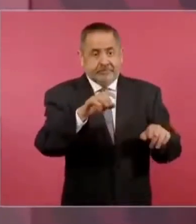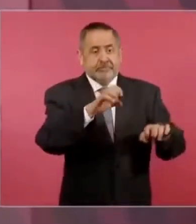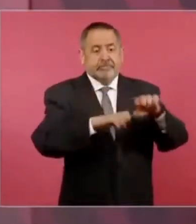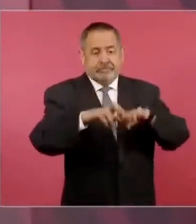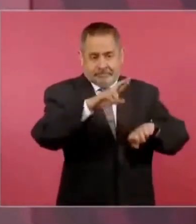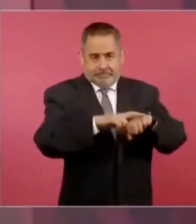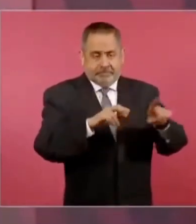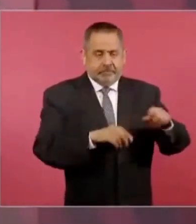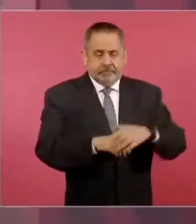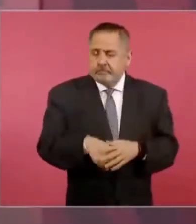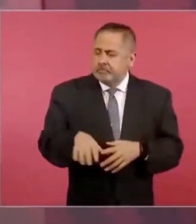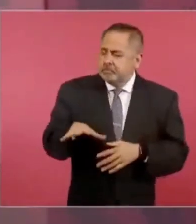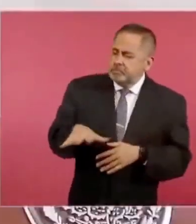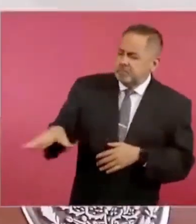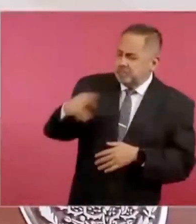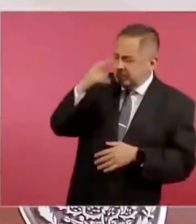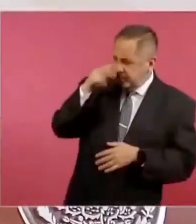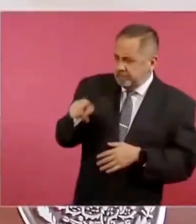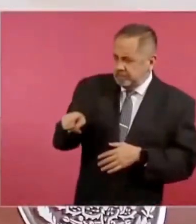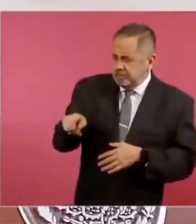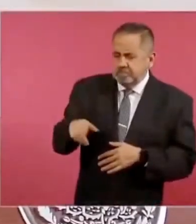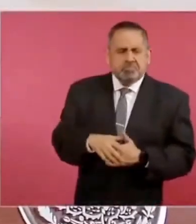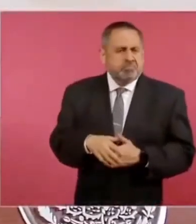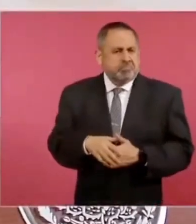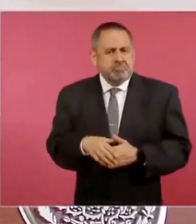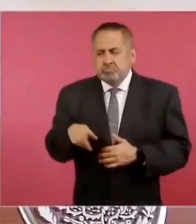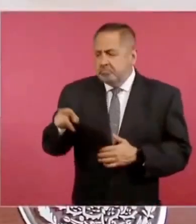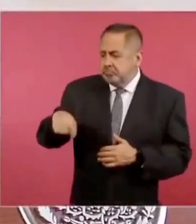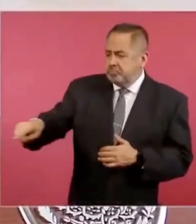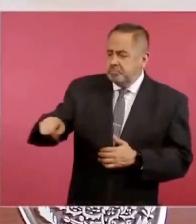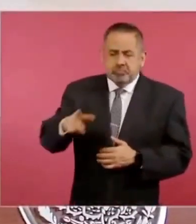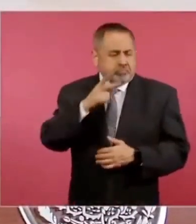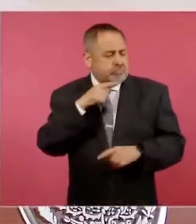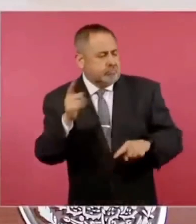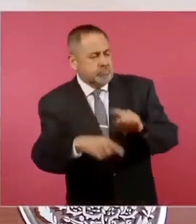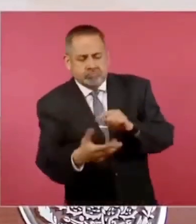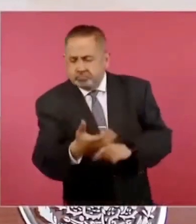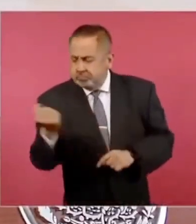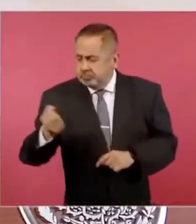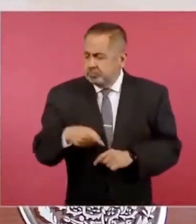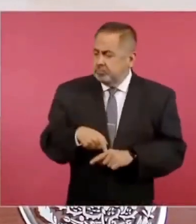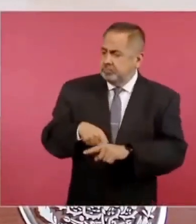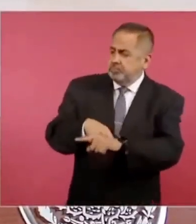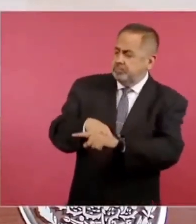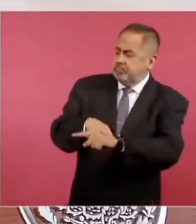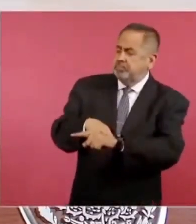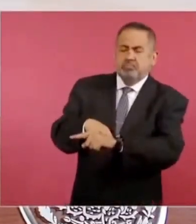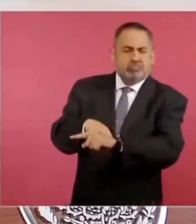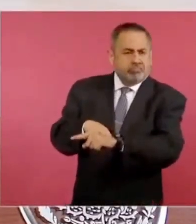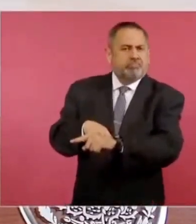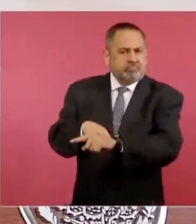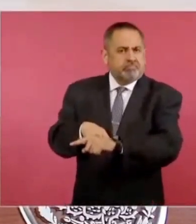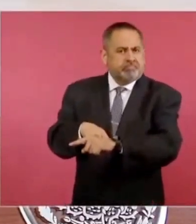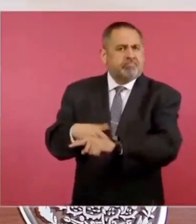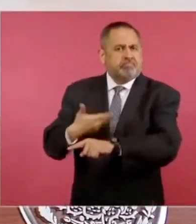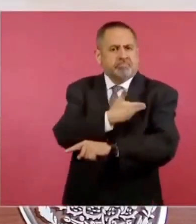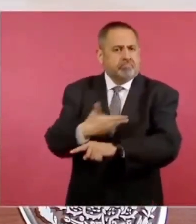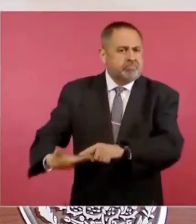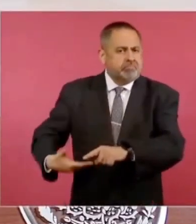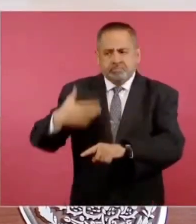su postura acerca del conflicto petrolero se resume cuando sostiene que el presidente Cárdenas tenía